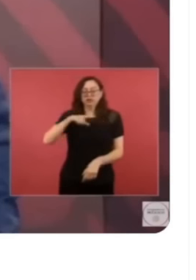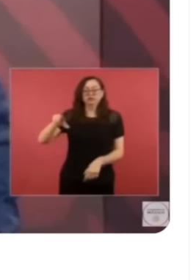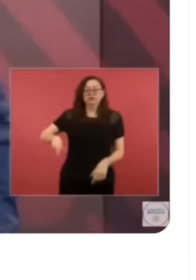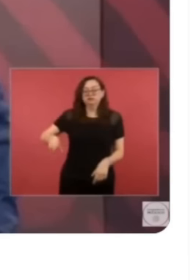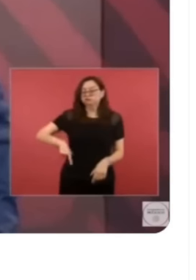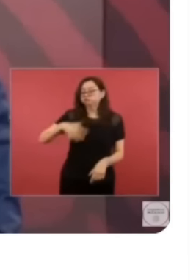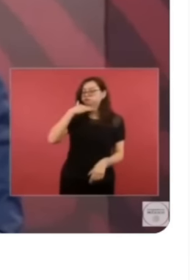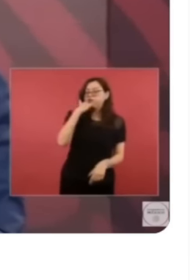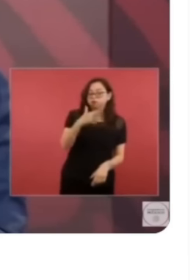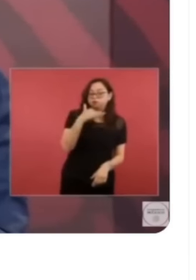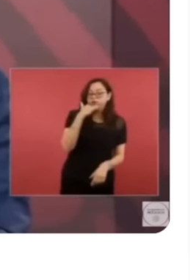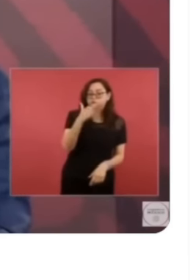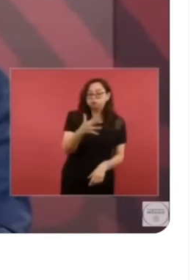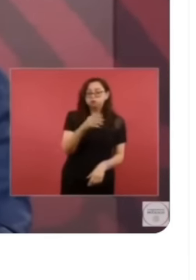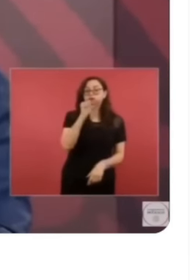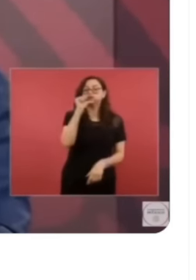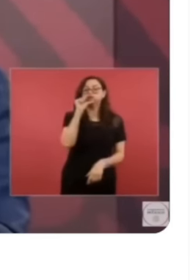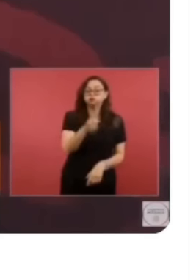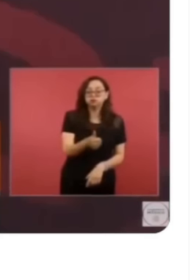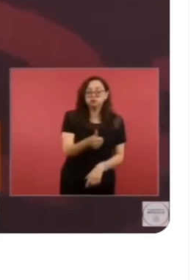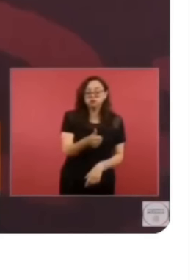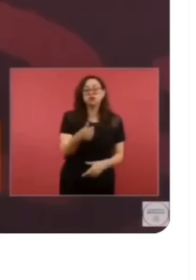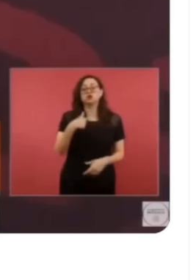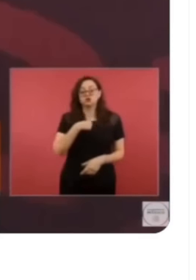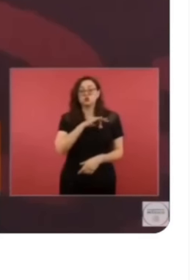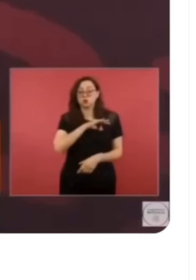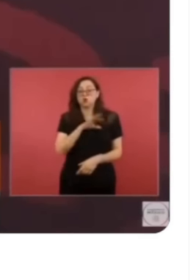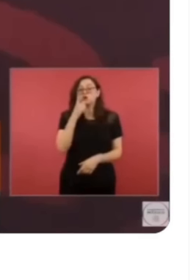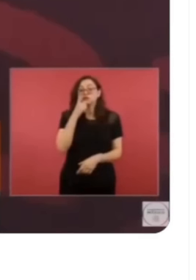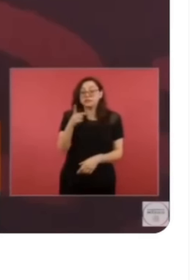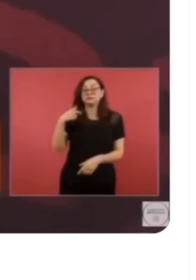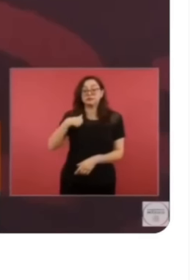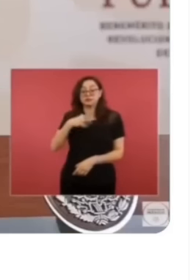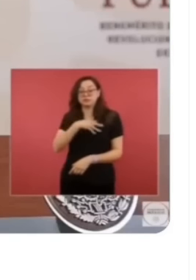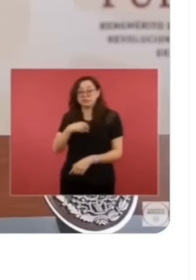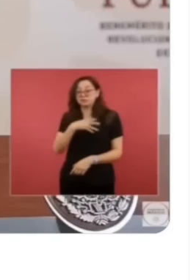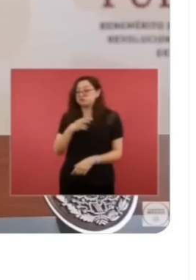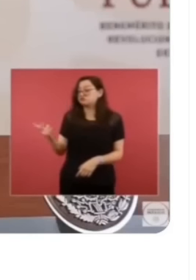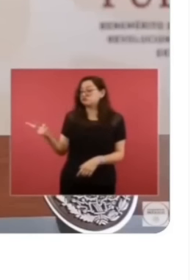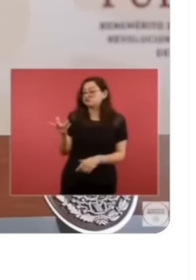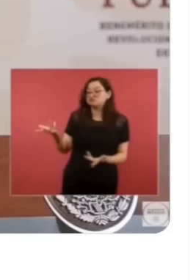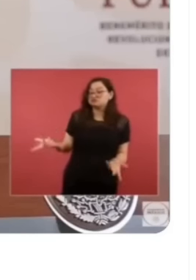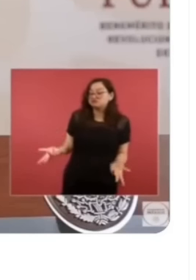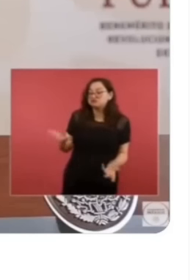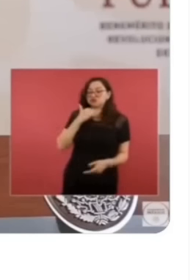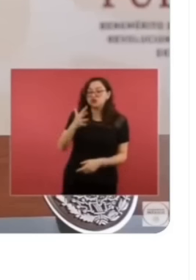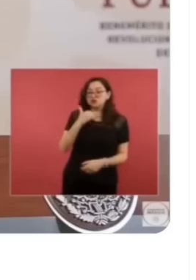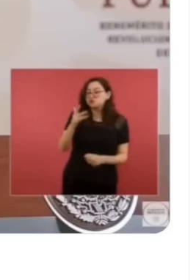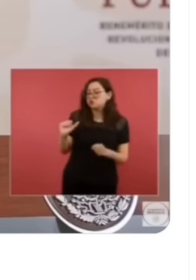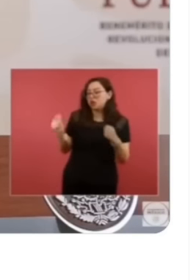Y sí puedo hablar de mis hijos porque los conozco y no son corruptos.